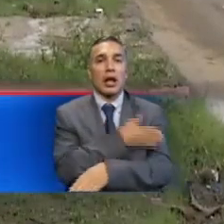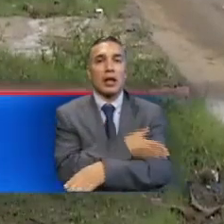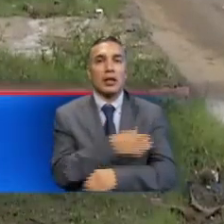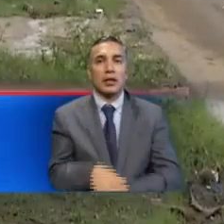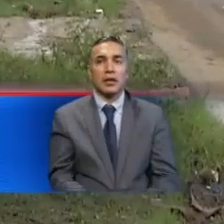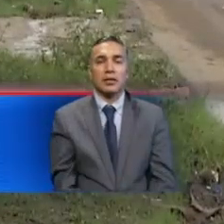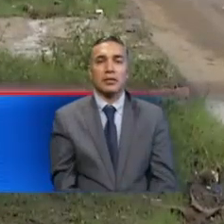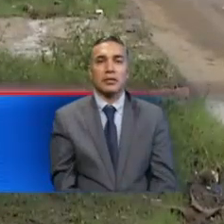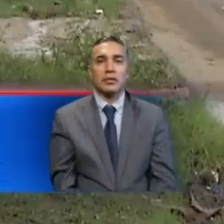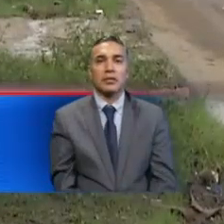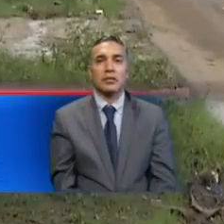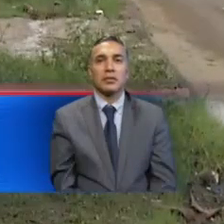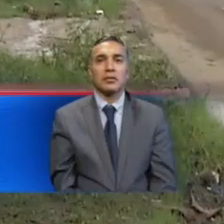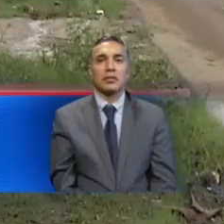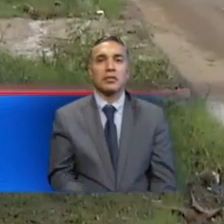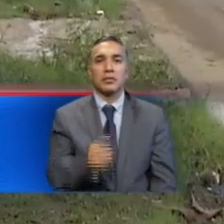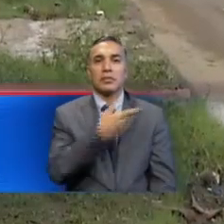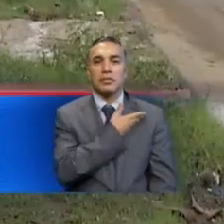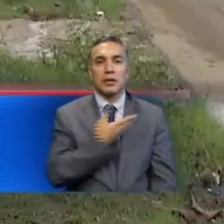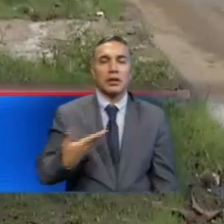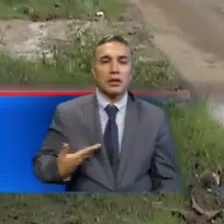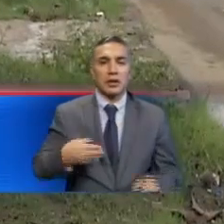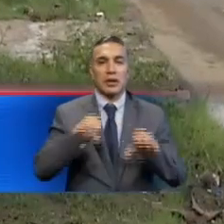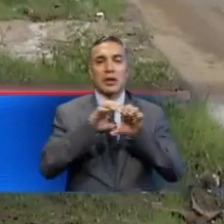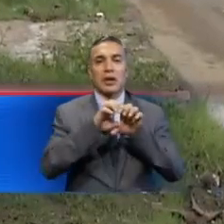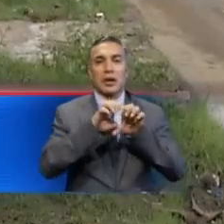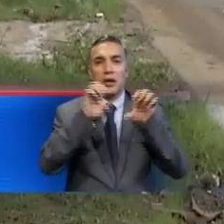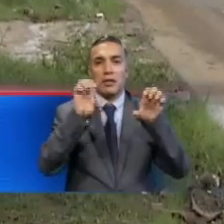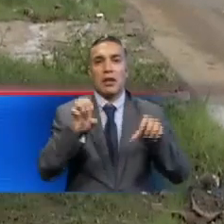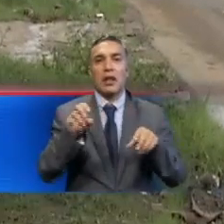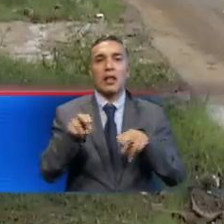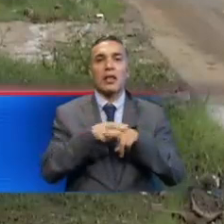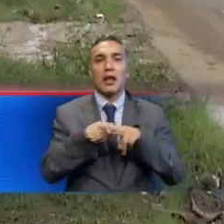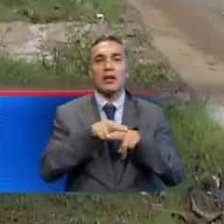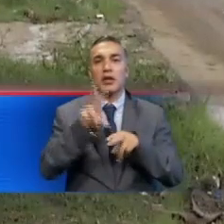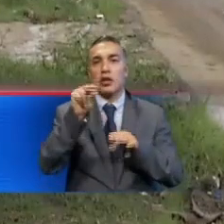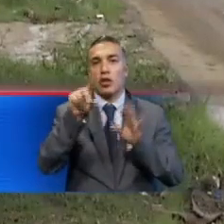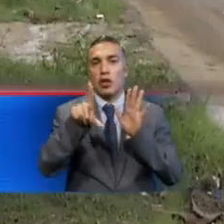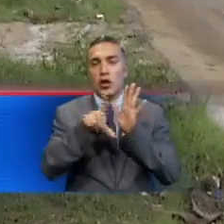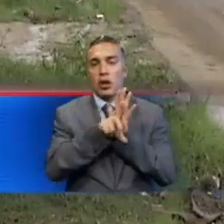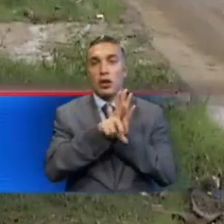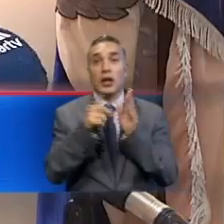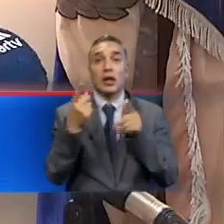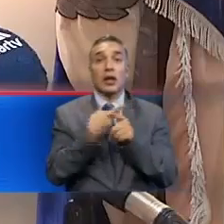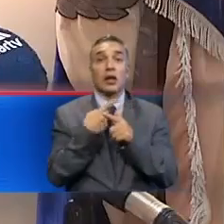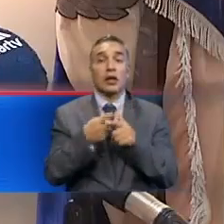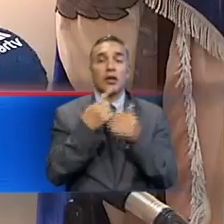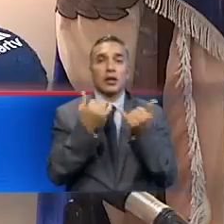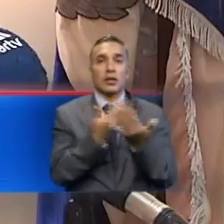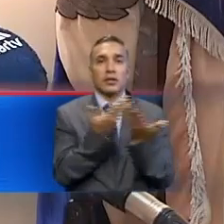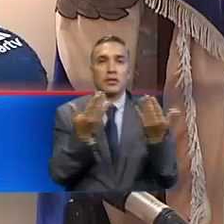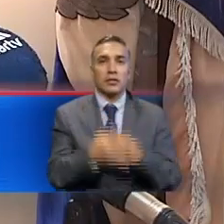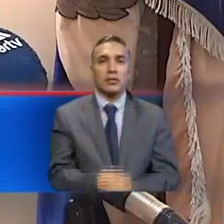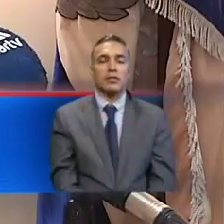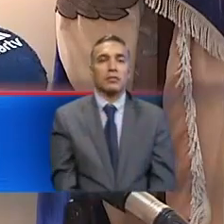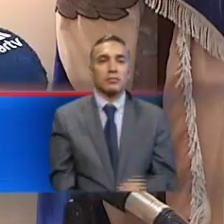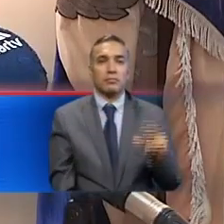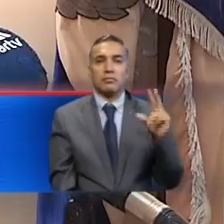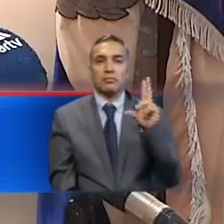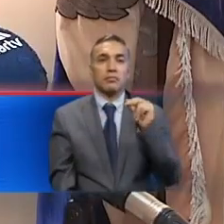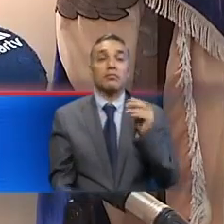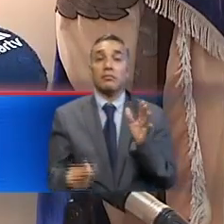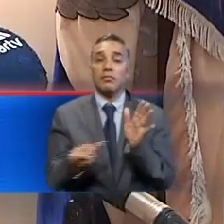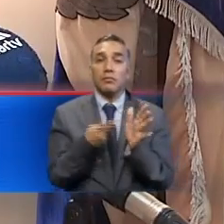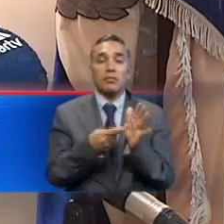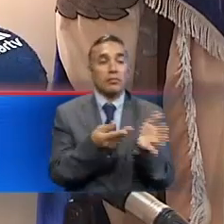era presidente de una cooperativa de taxis informales. el cual se ha negado rotundamente por varias